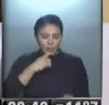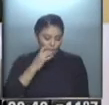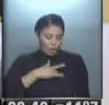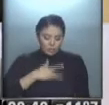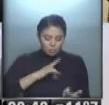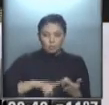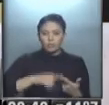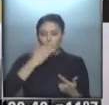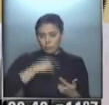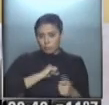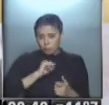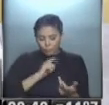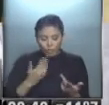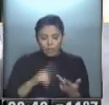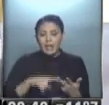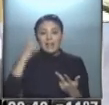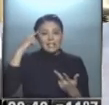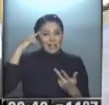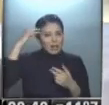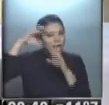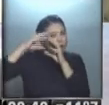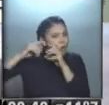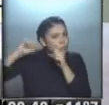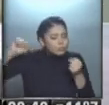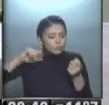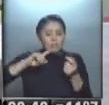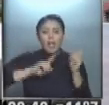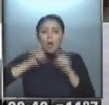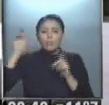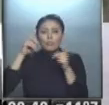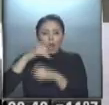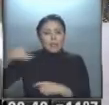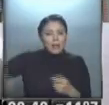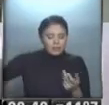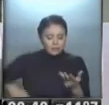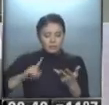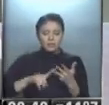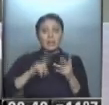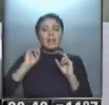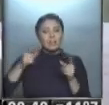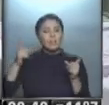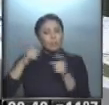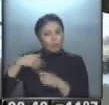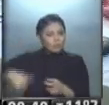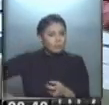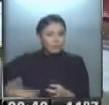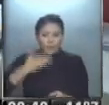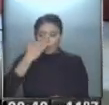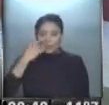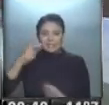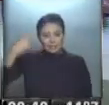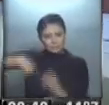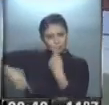corazón, produciendo infartos, infartos cerebrales, produciendo lesiones renales, insuficiencia renal que terminan en